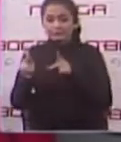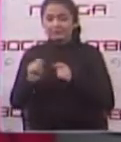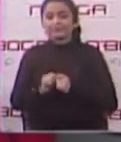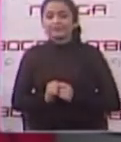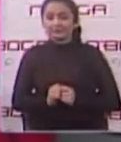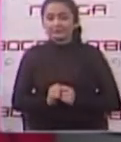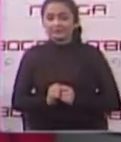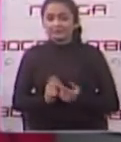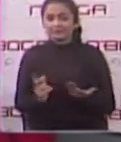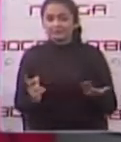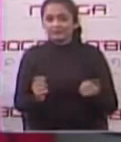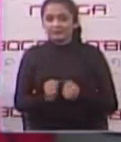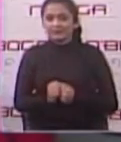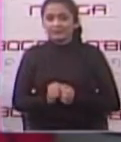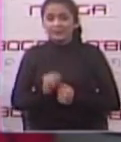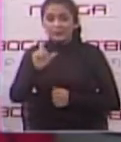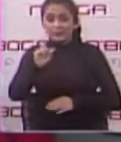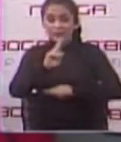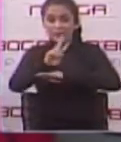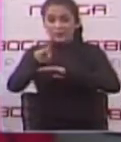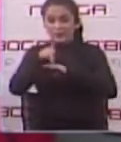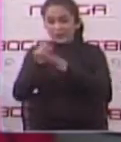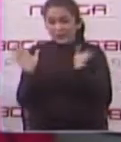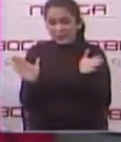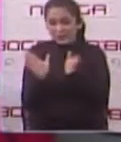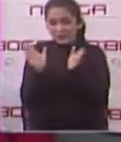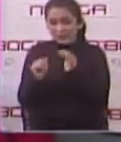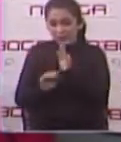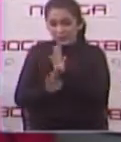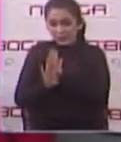de lograr que los comerciales desarrollen